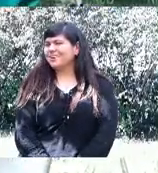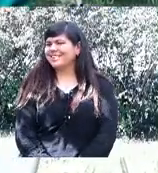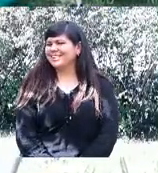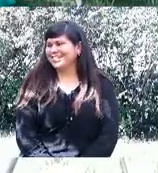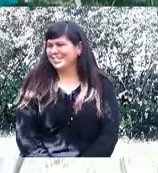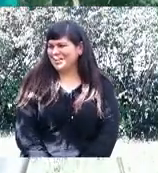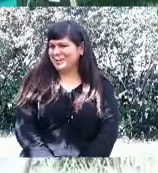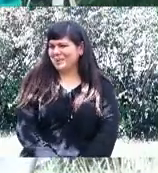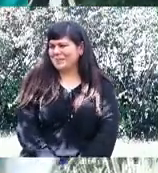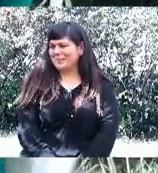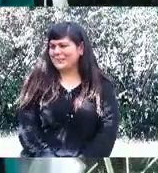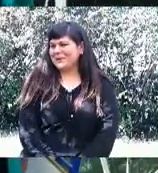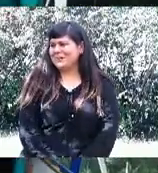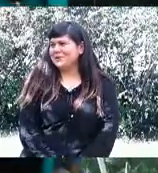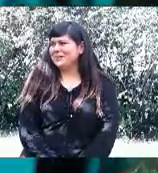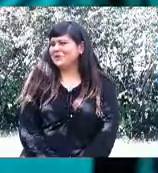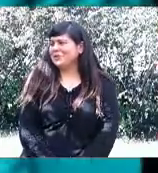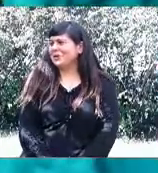presentación